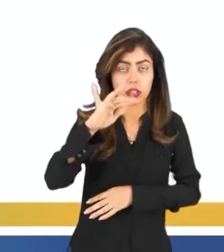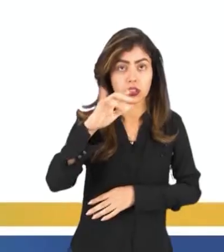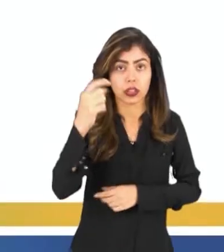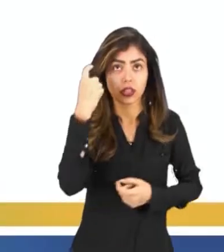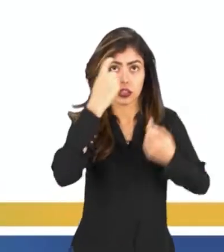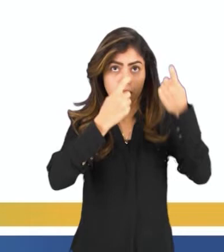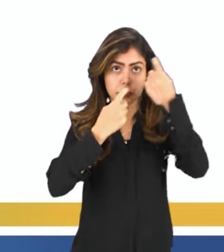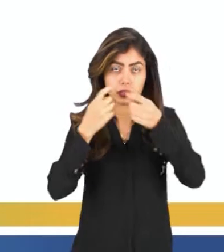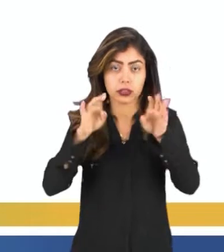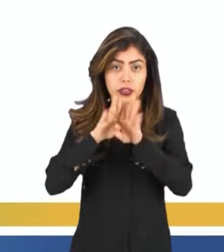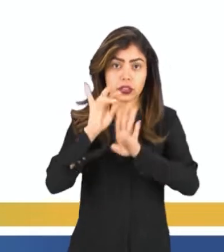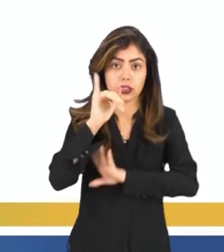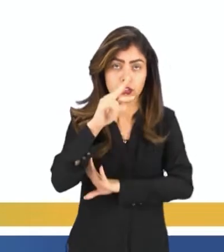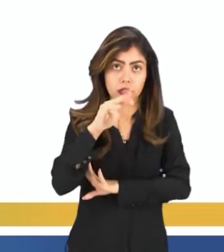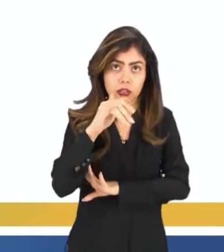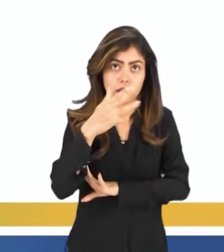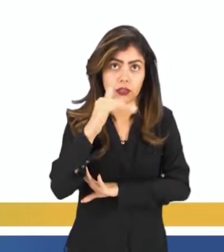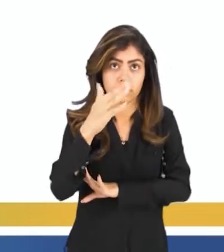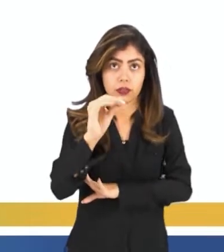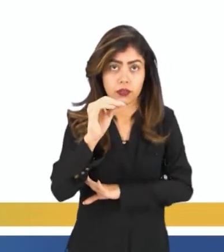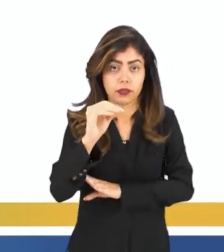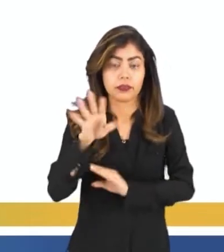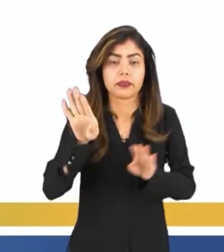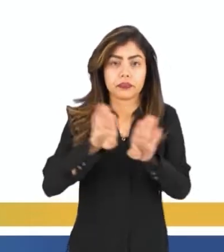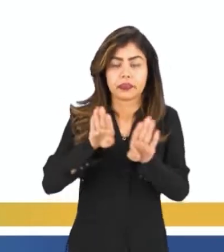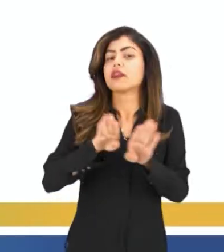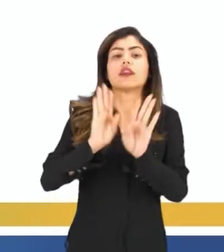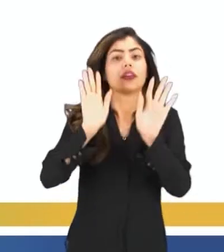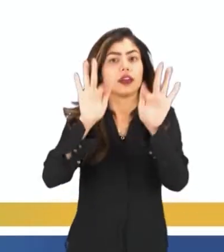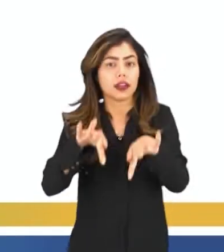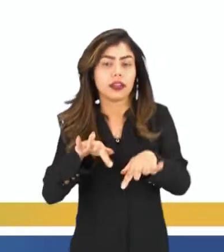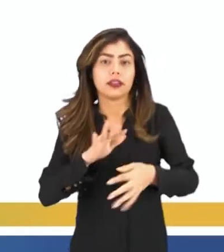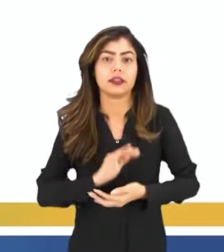expresiones de introducción y de conclusión